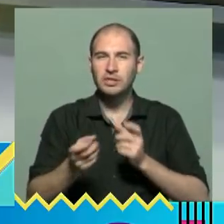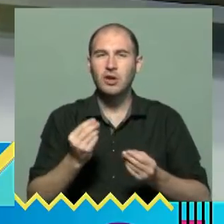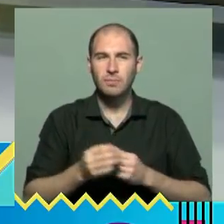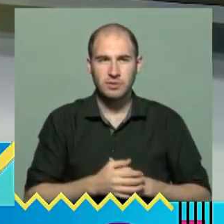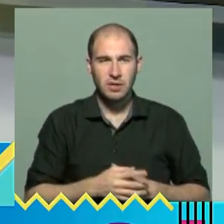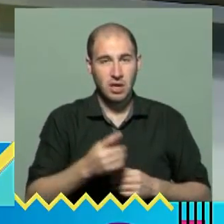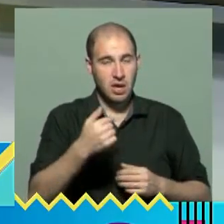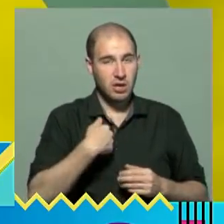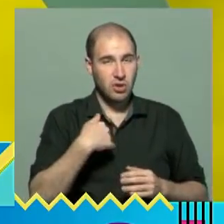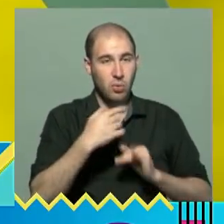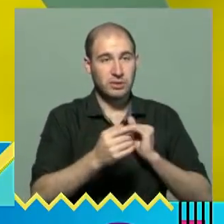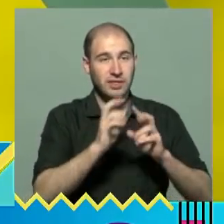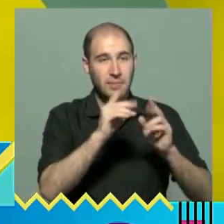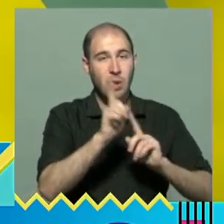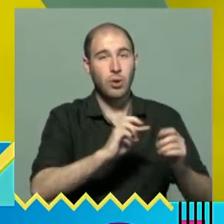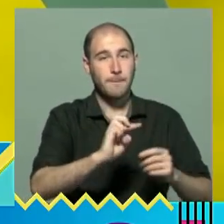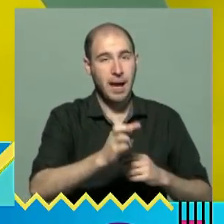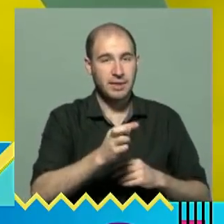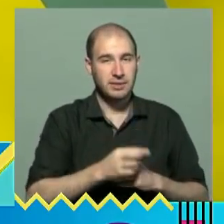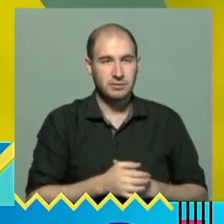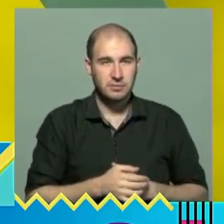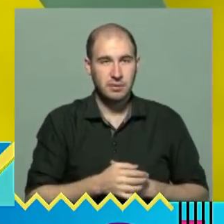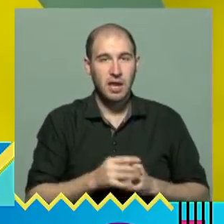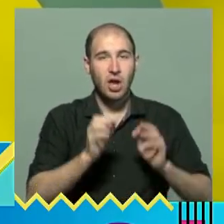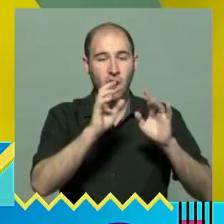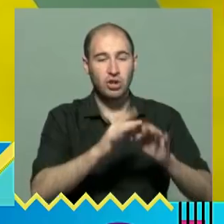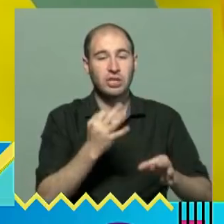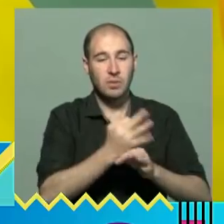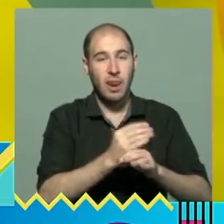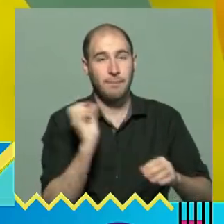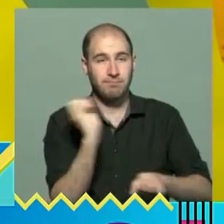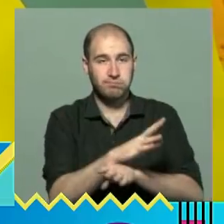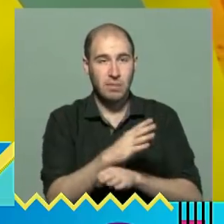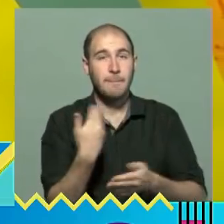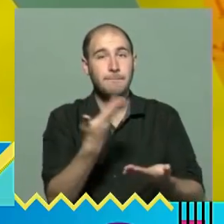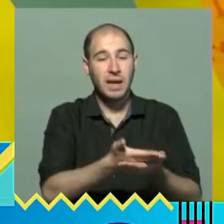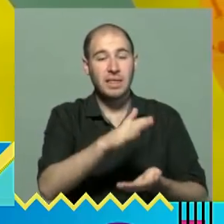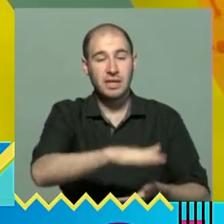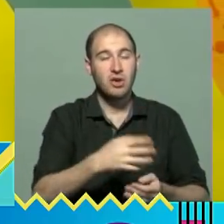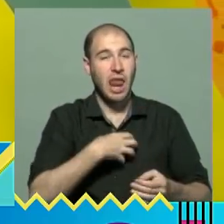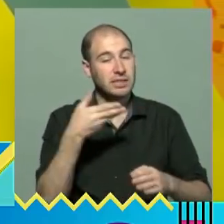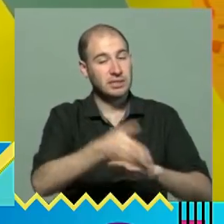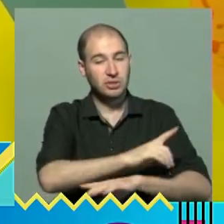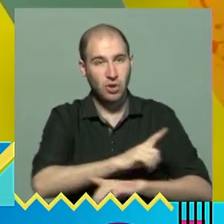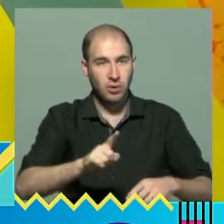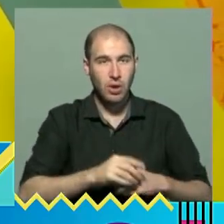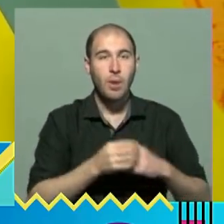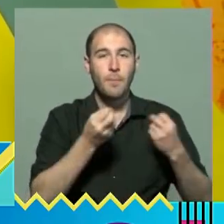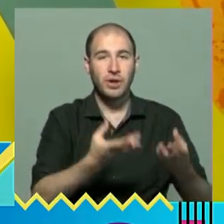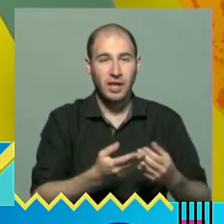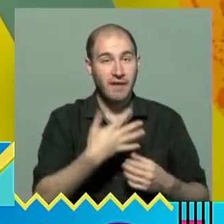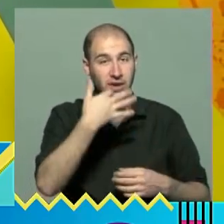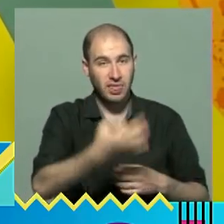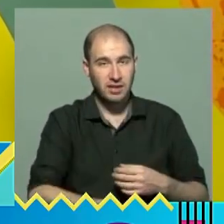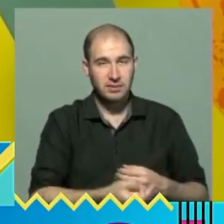Yo puntualmente he conocido casos de padres que mandan una nota al colegio pidiendo que el niño no asista a esa clase. Porque es